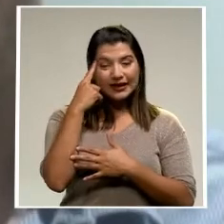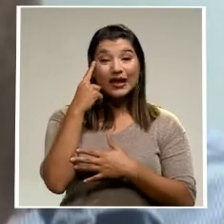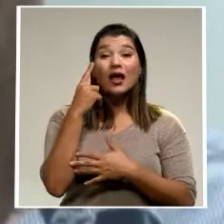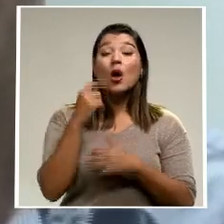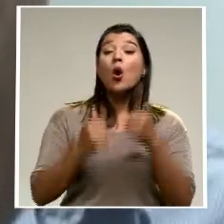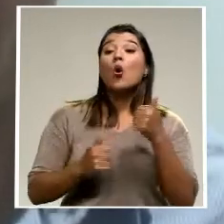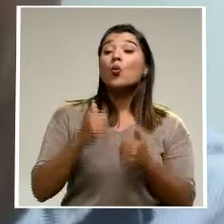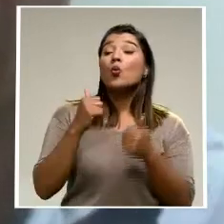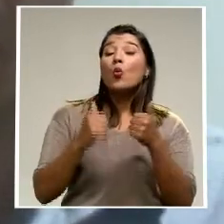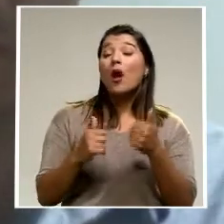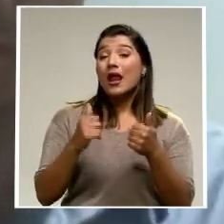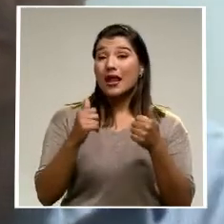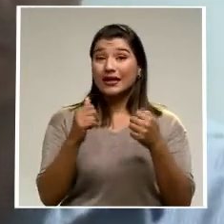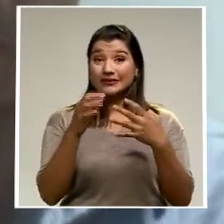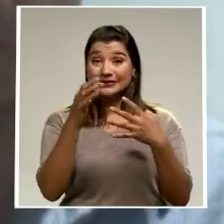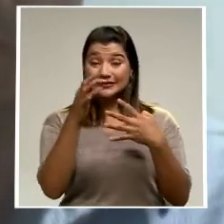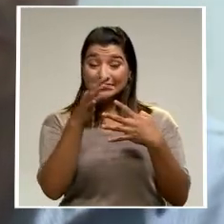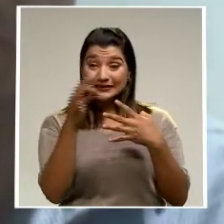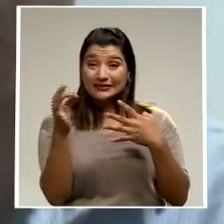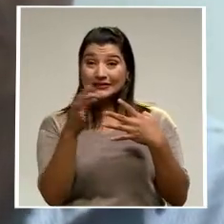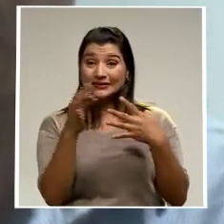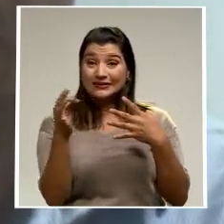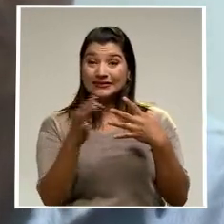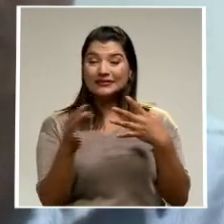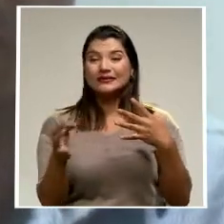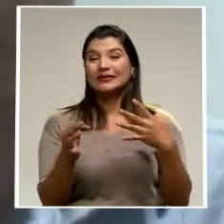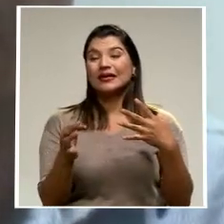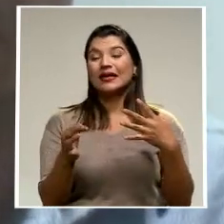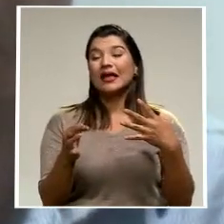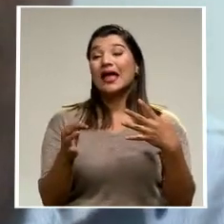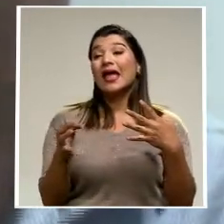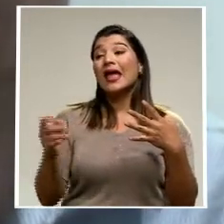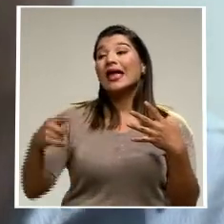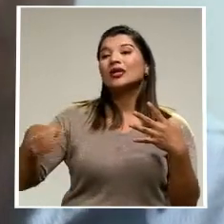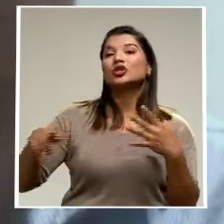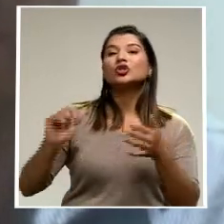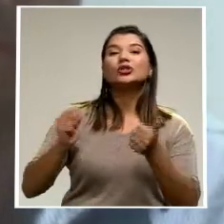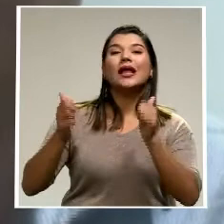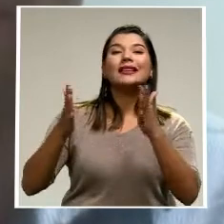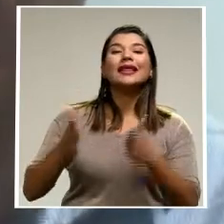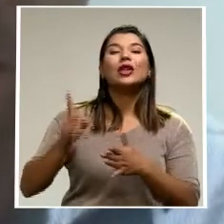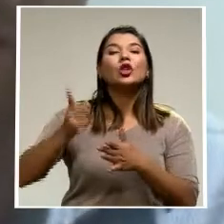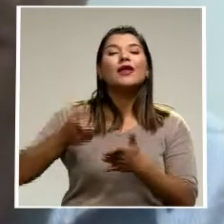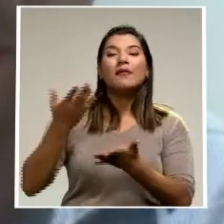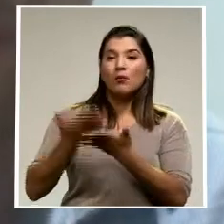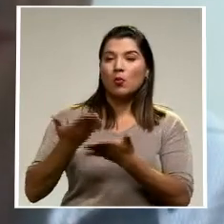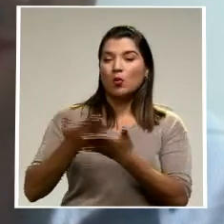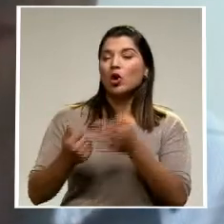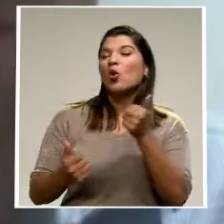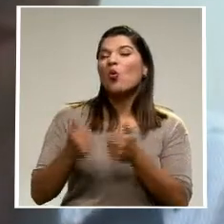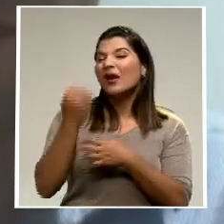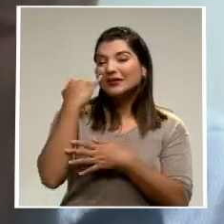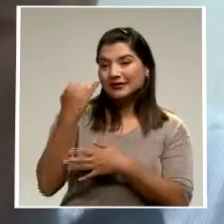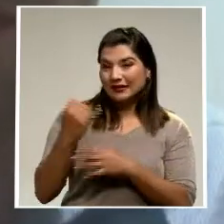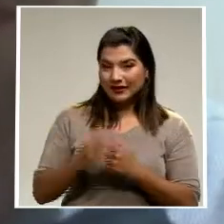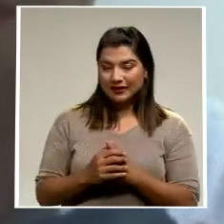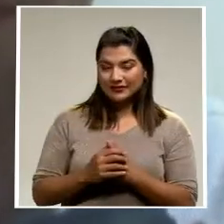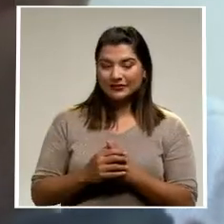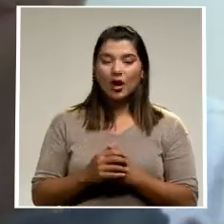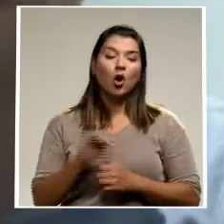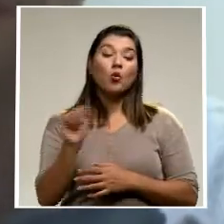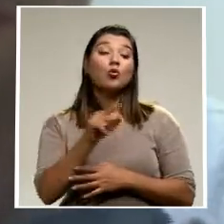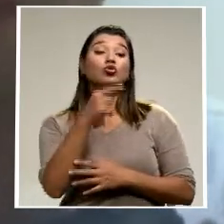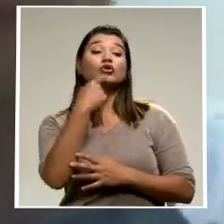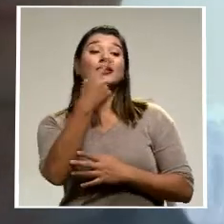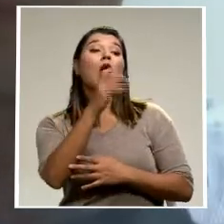cuáles estanques electorales estos candidatos deben pescar. Es decir, como hay que tirar la caña